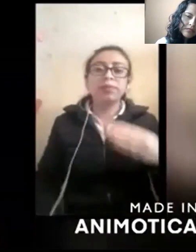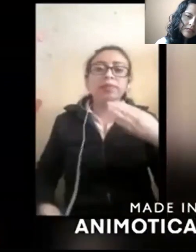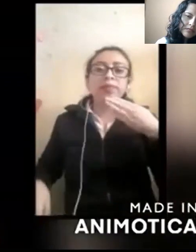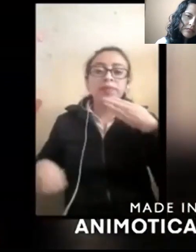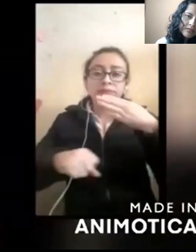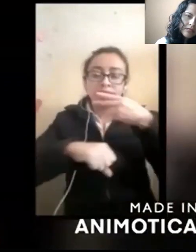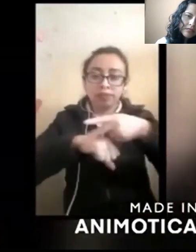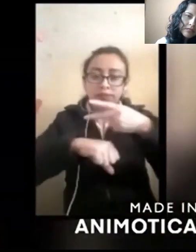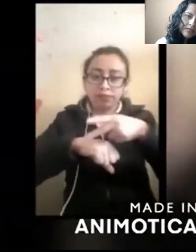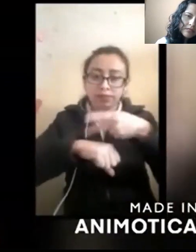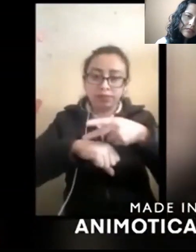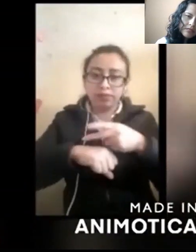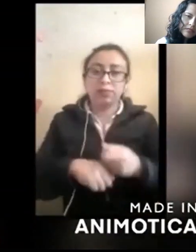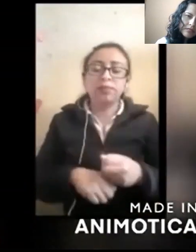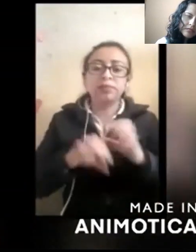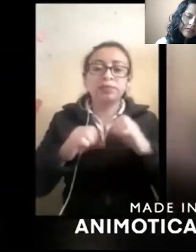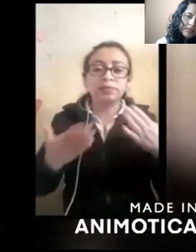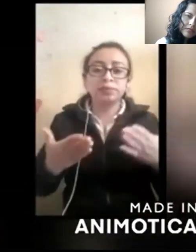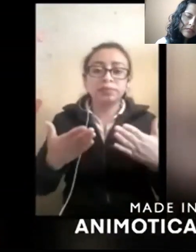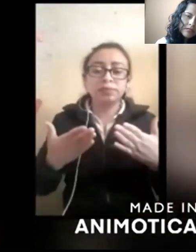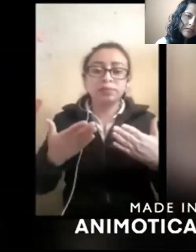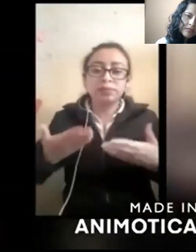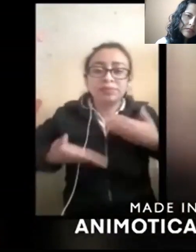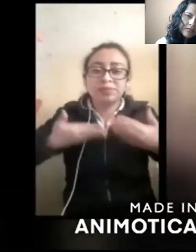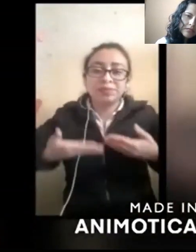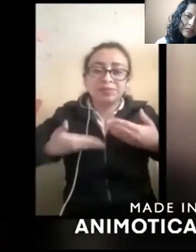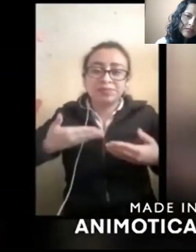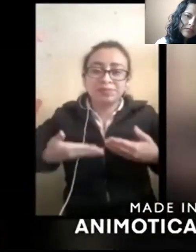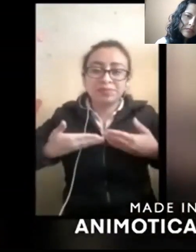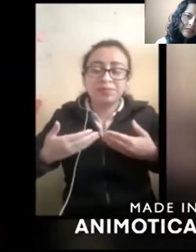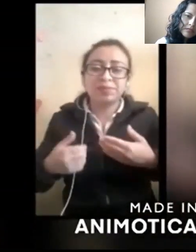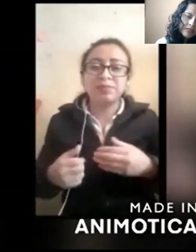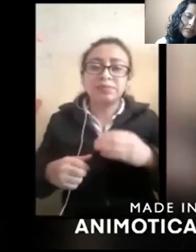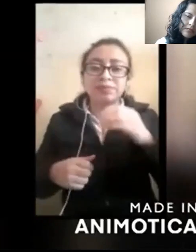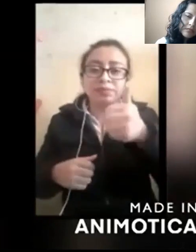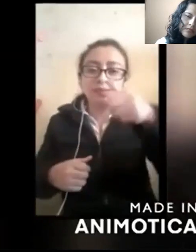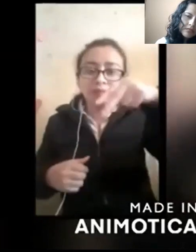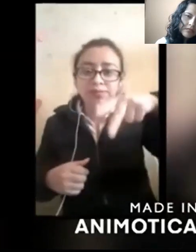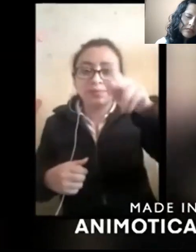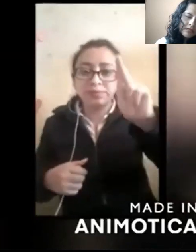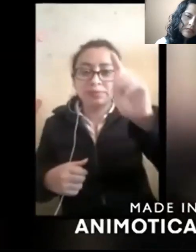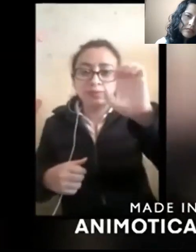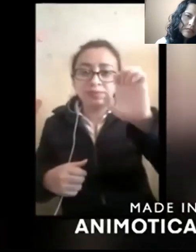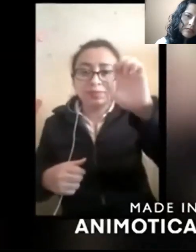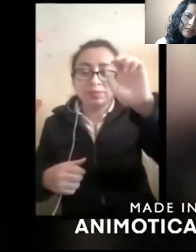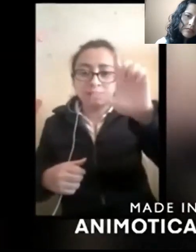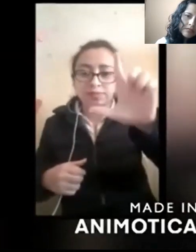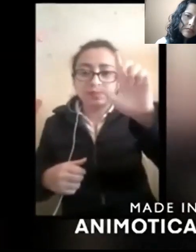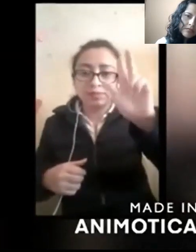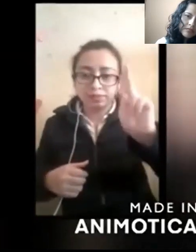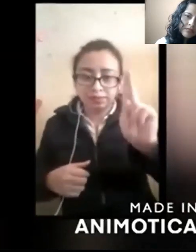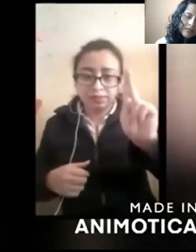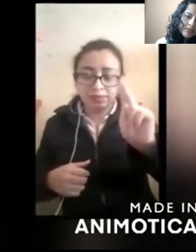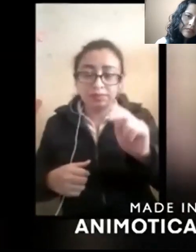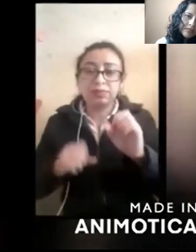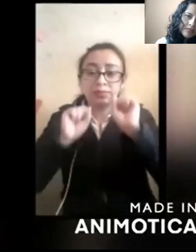Gracias. Buenas tardes, estamos bien felices con Ángel. Ya puede caminar, ya puede comer